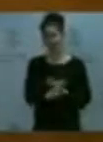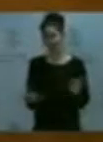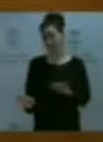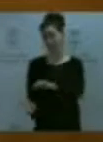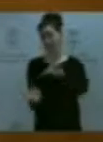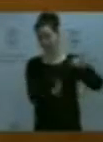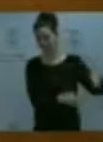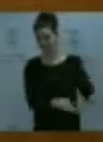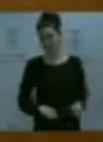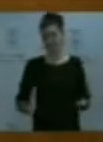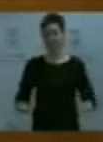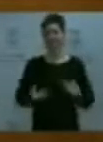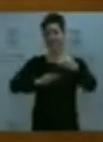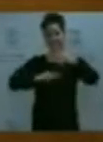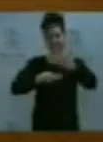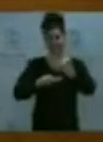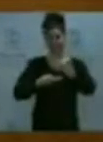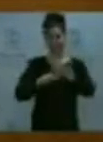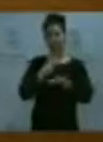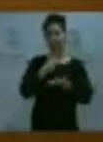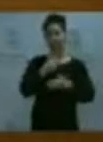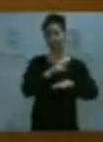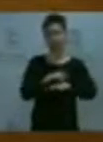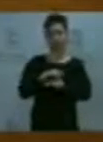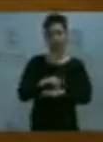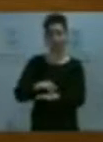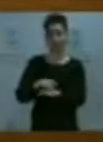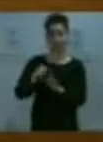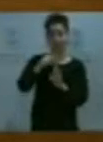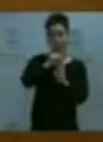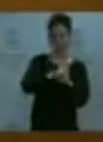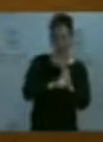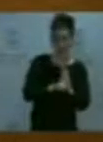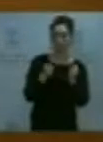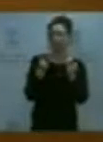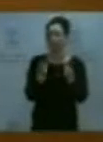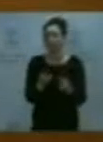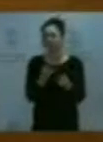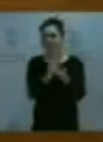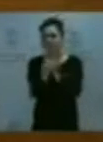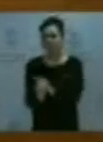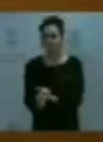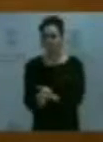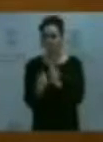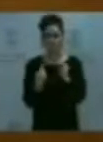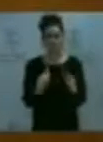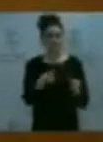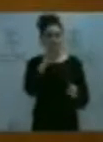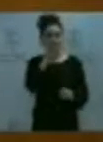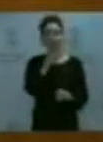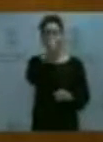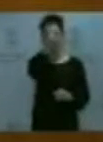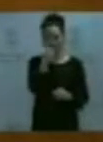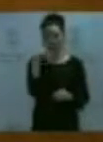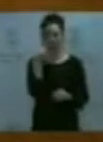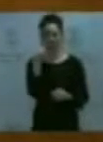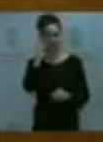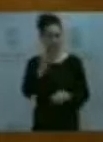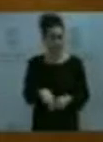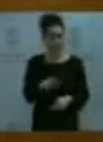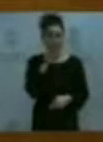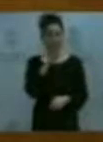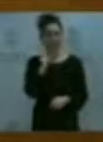ejes de medidas, y las cantidades son variables, porque en esto los socialistas hay que reconocer que mienten de forma recurrente